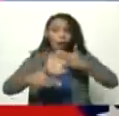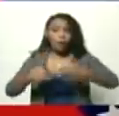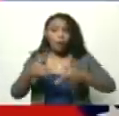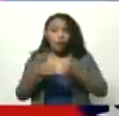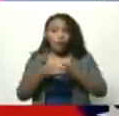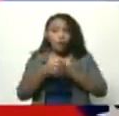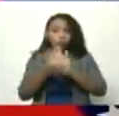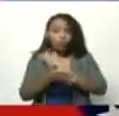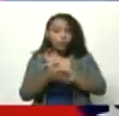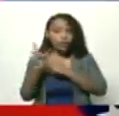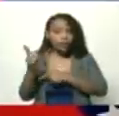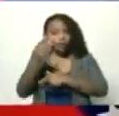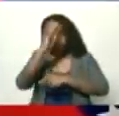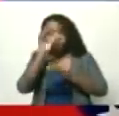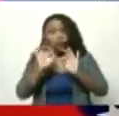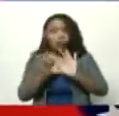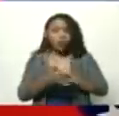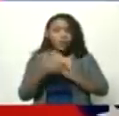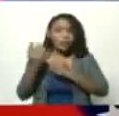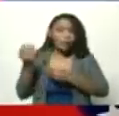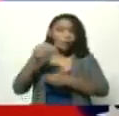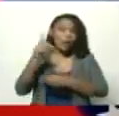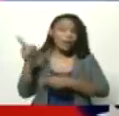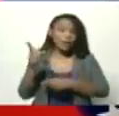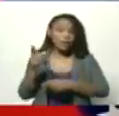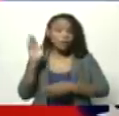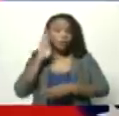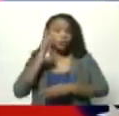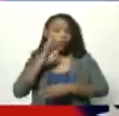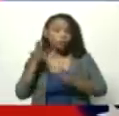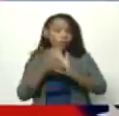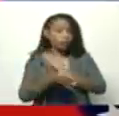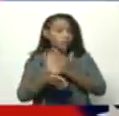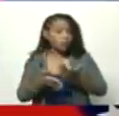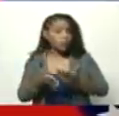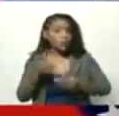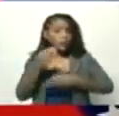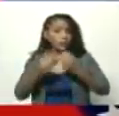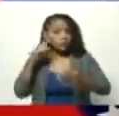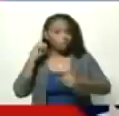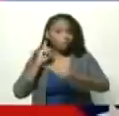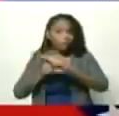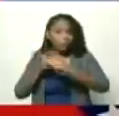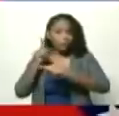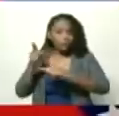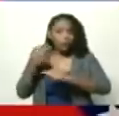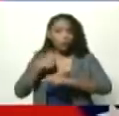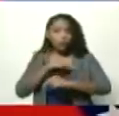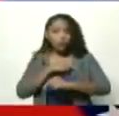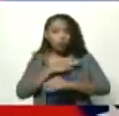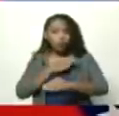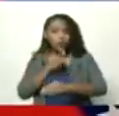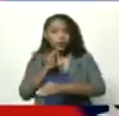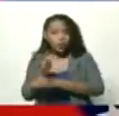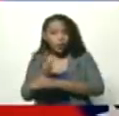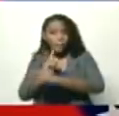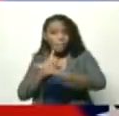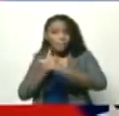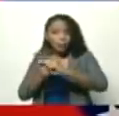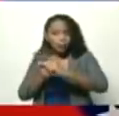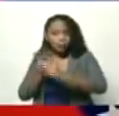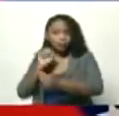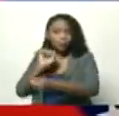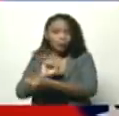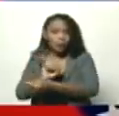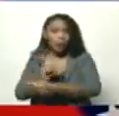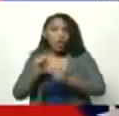duda, que además son muy alevosas, muy corruptas, que se dan cuenta que estamos yendo por ellos y aún